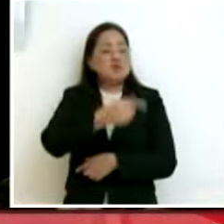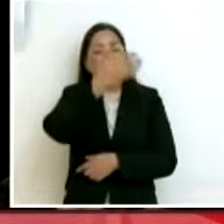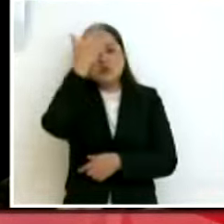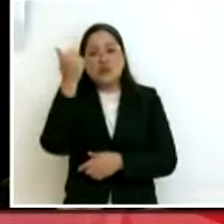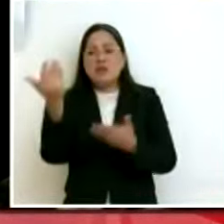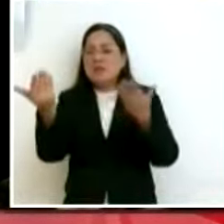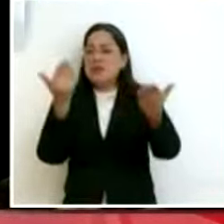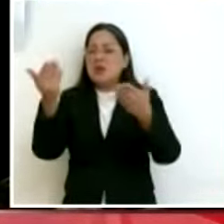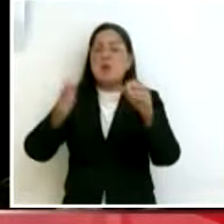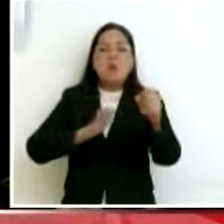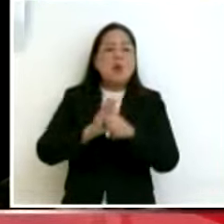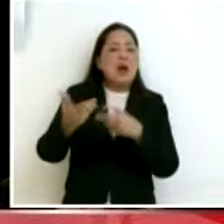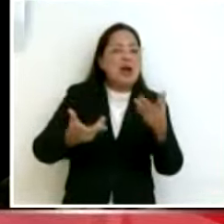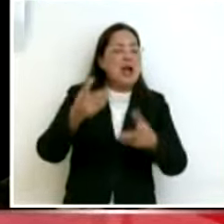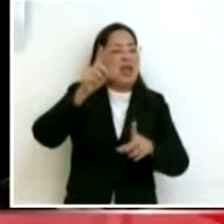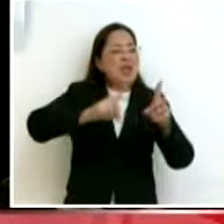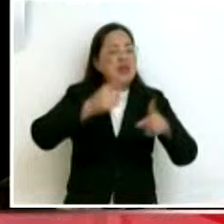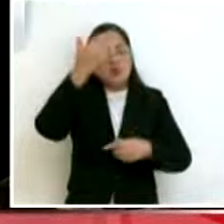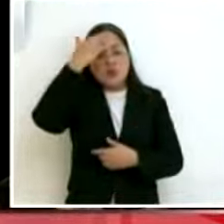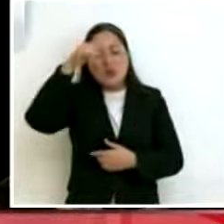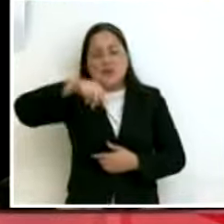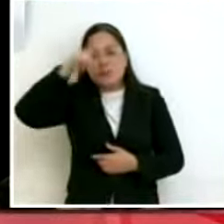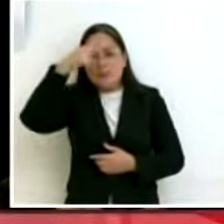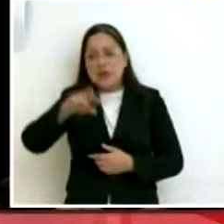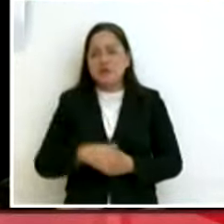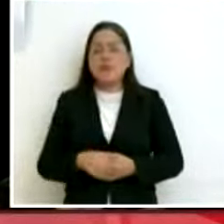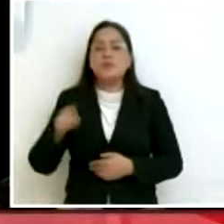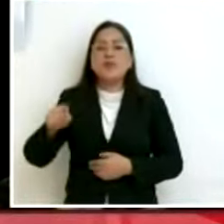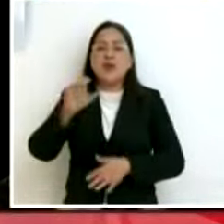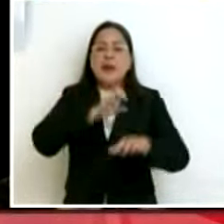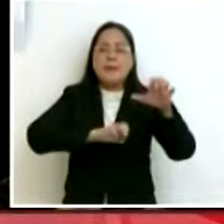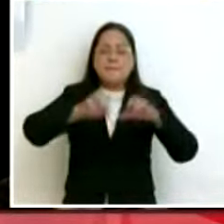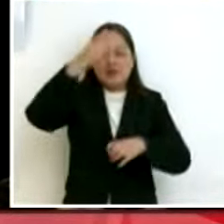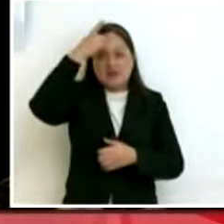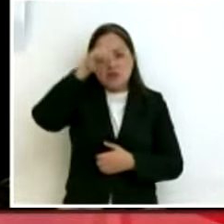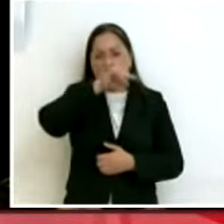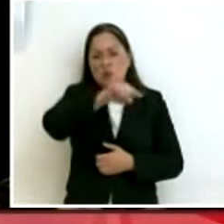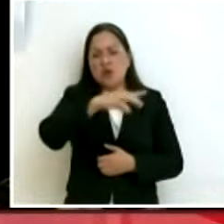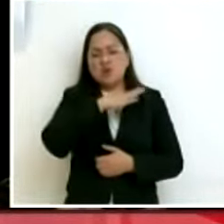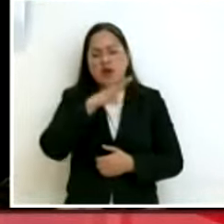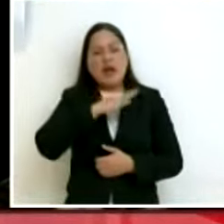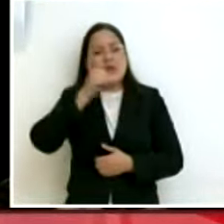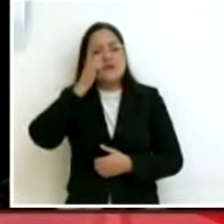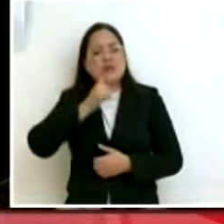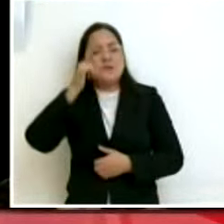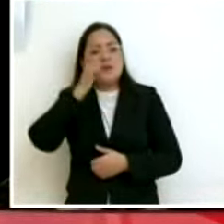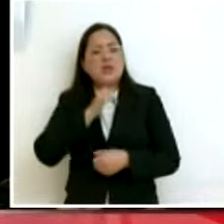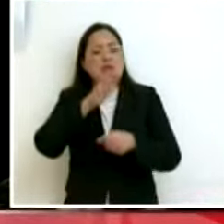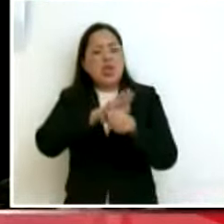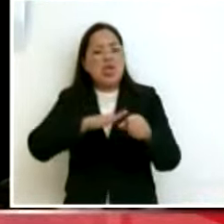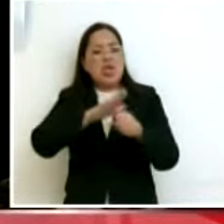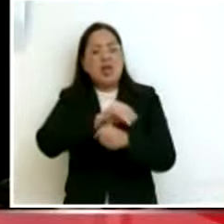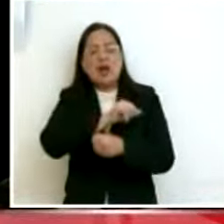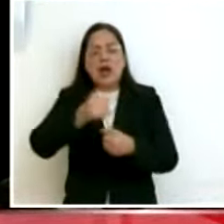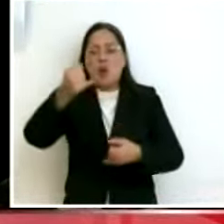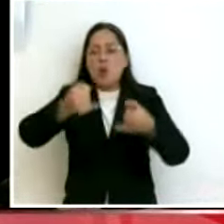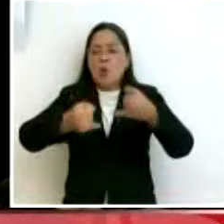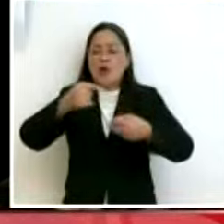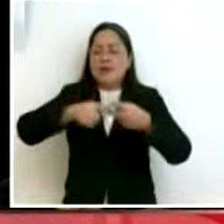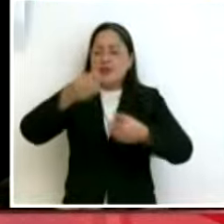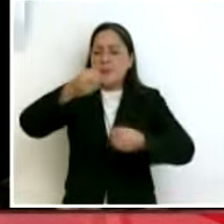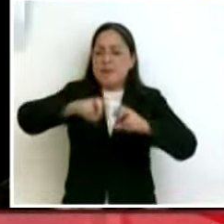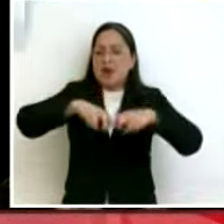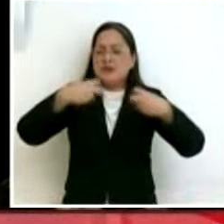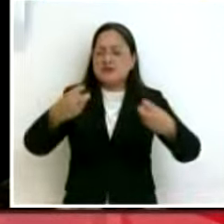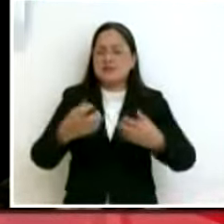el Partenón, empresarios logreros habituados a untar la mano de jueces y magistrados para consumar negocios